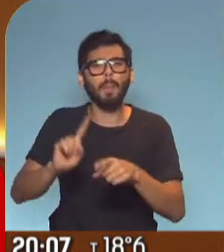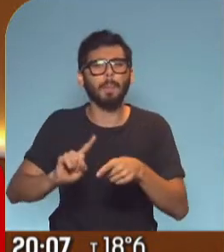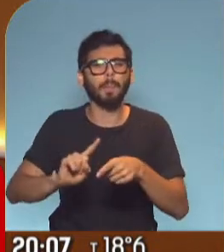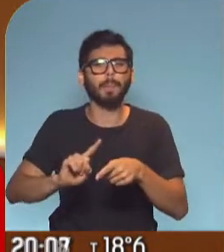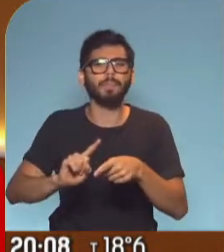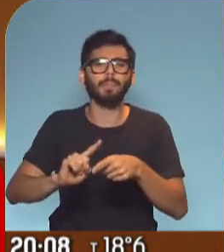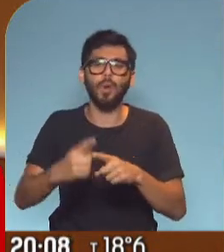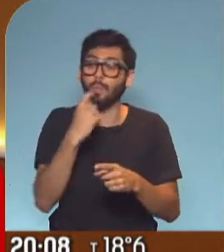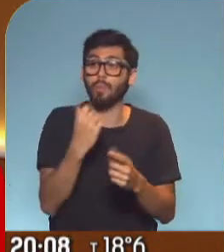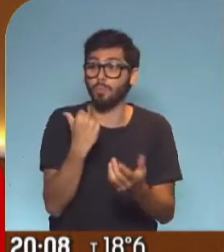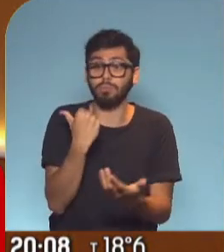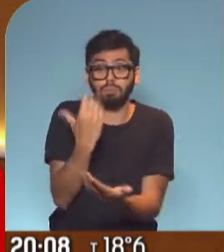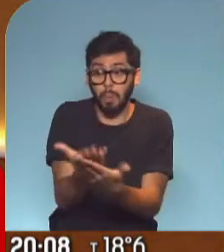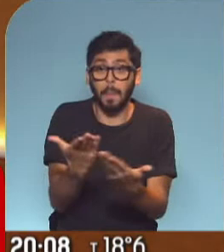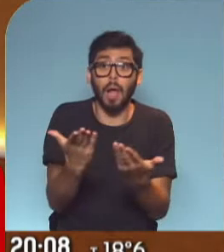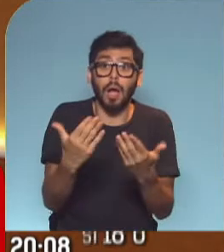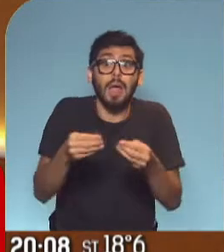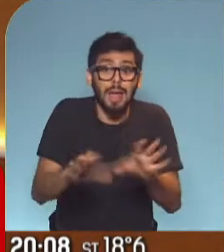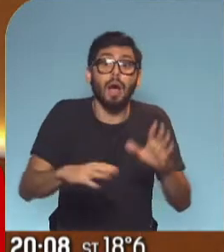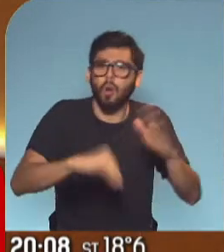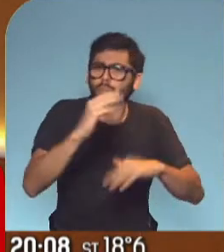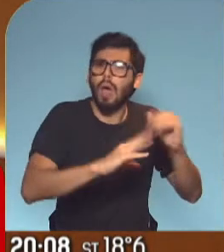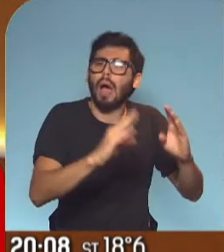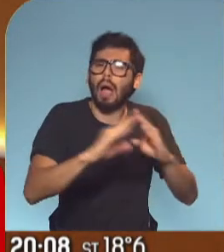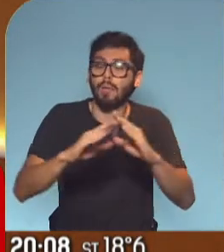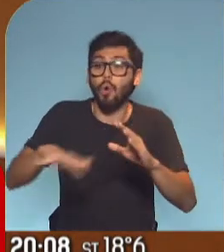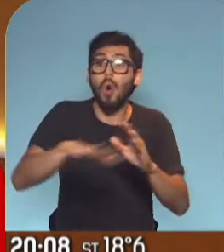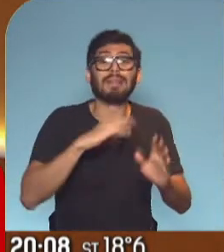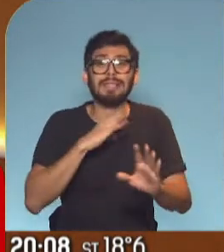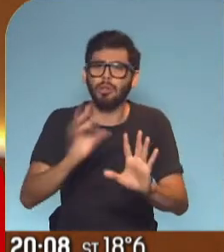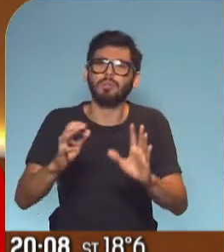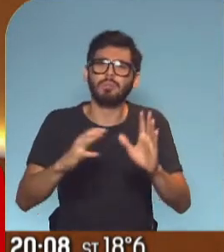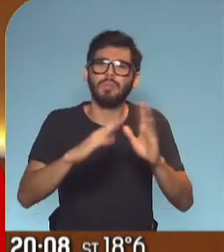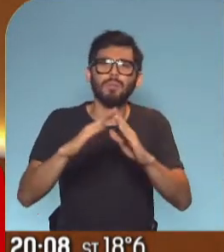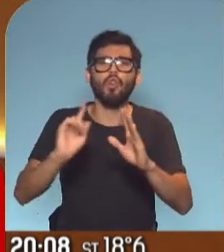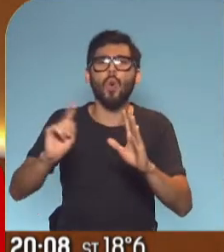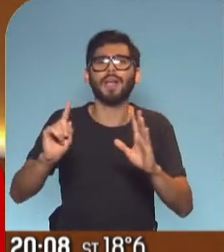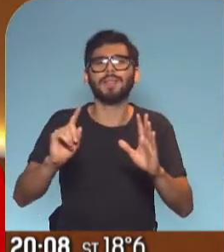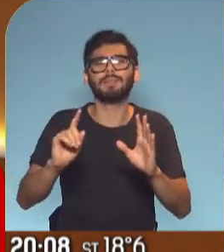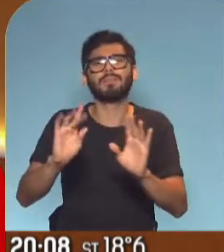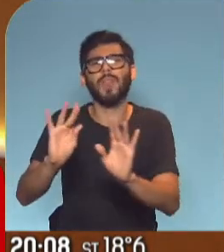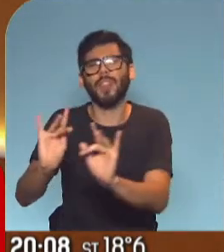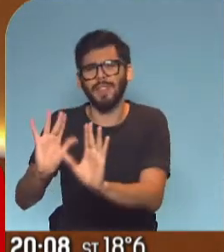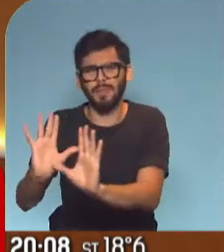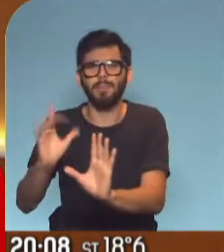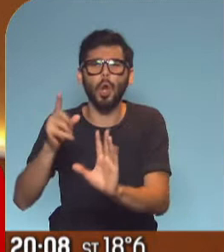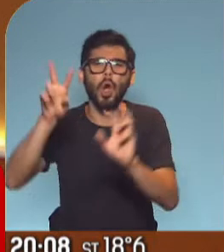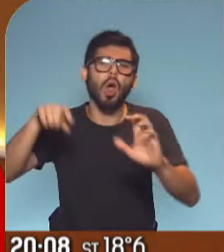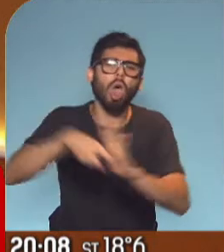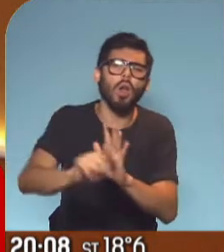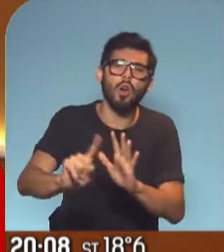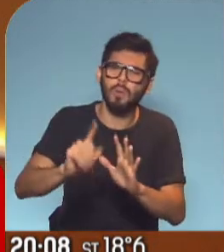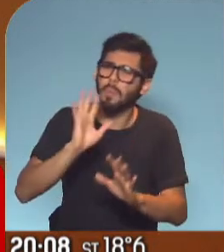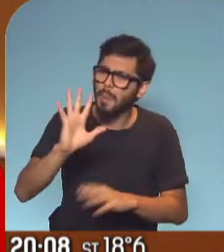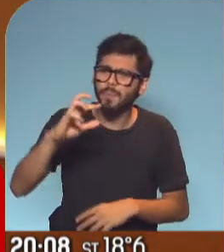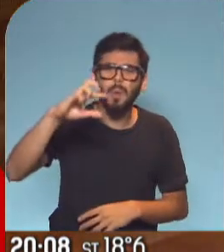de los procesos de urbanización, que tienen un montón de dificultades, que no son todo color de rosas, pero creo que no es momento ahora de ahondar en eso. El proceso de urbanización